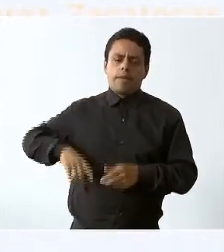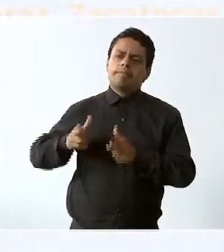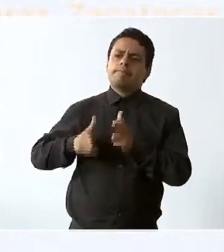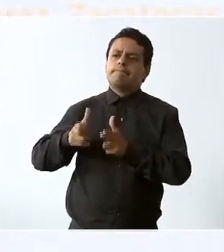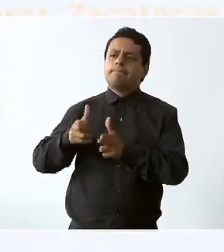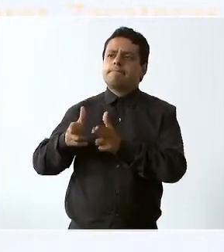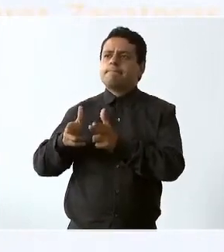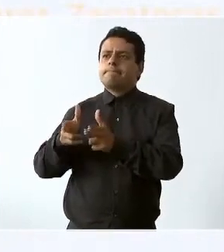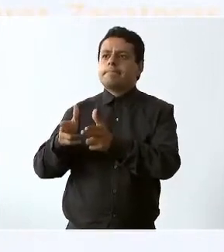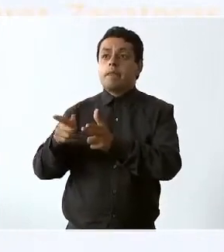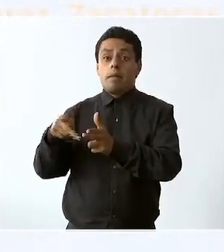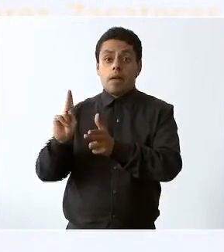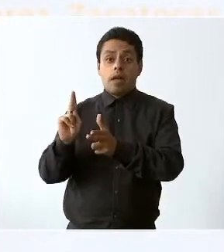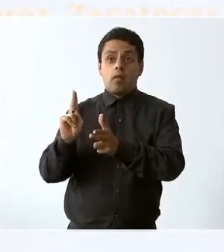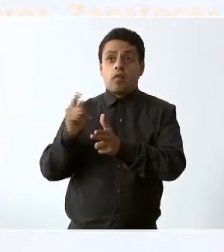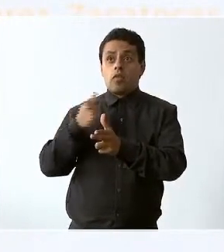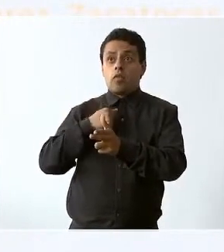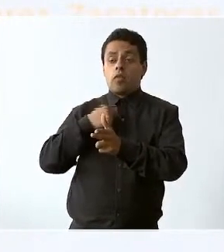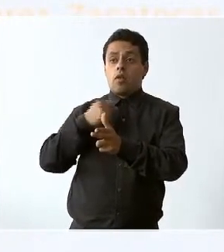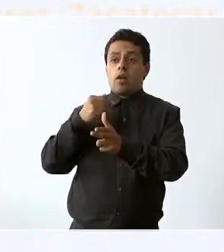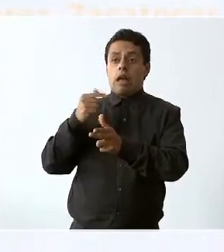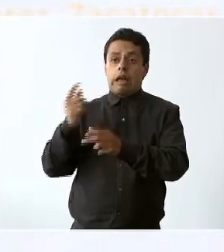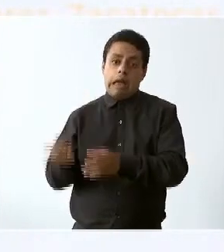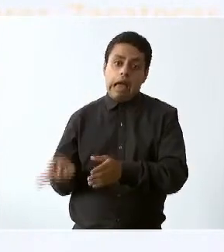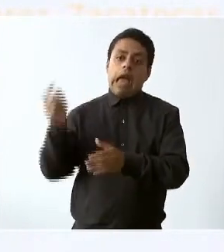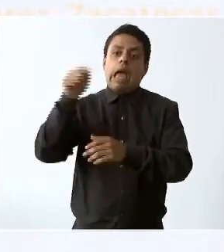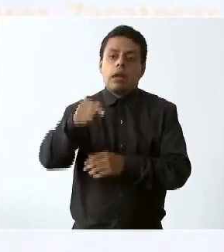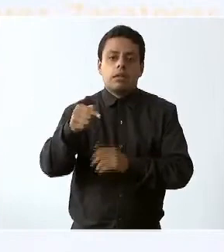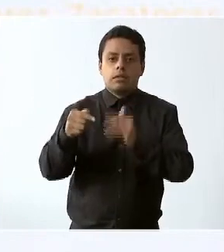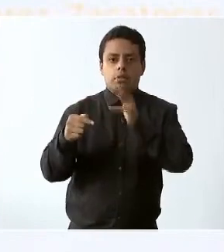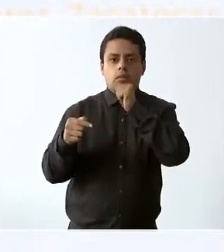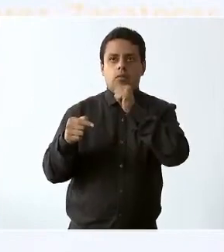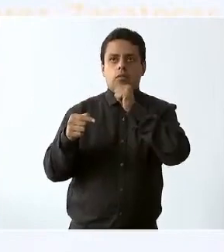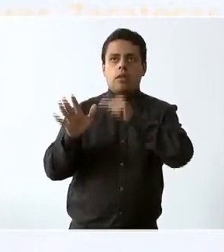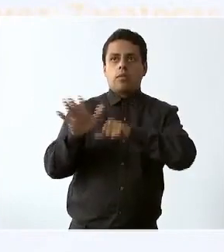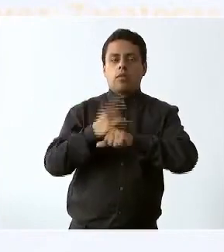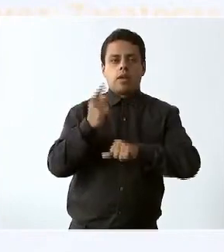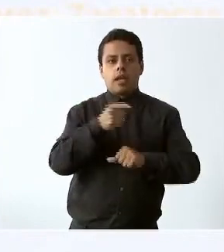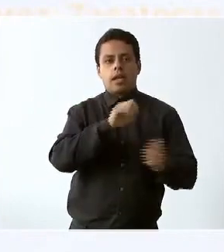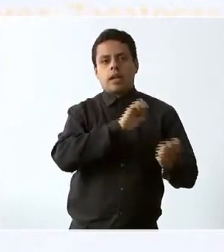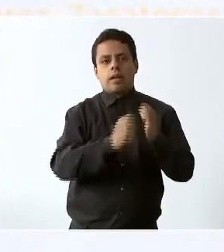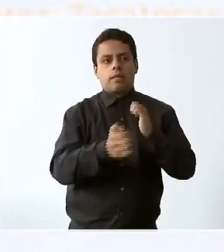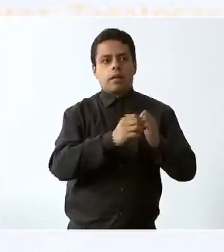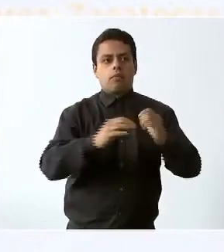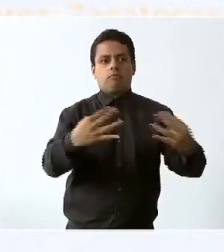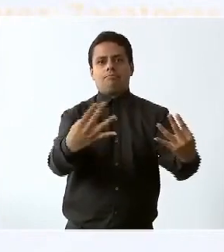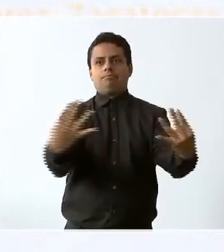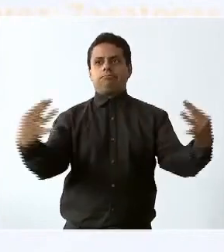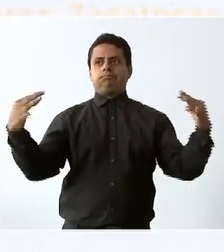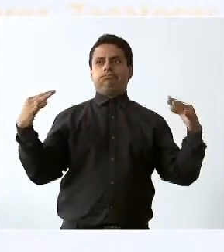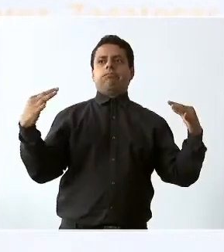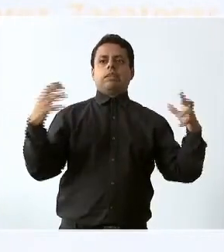pero no pasé de este lado de la villa, pues el enemigo nos rodeó.